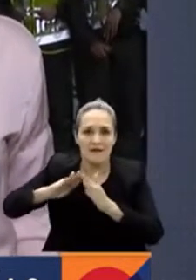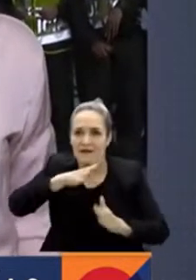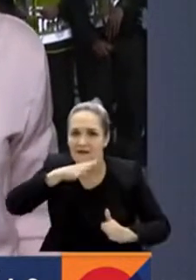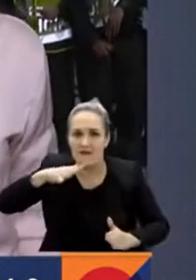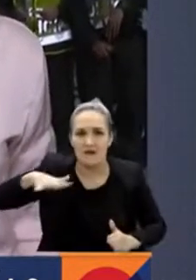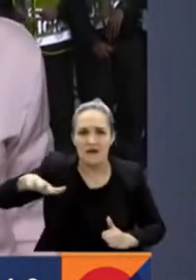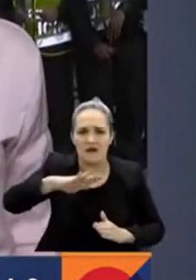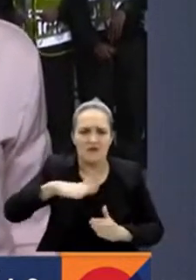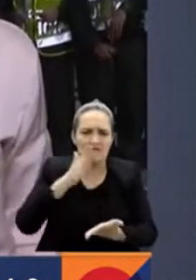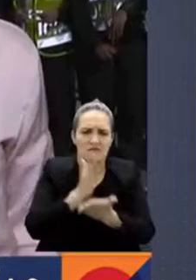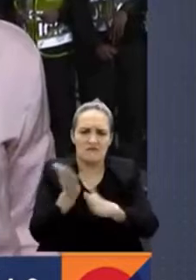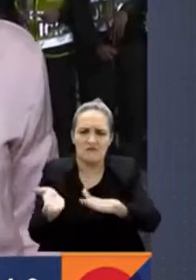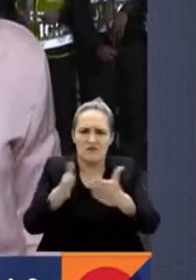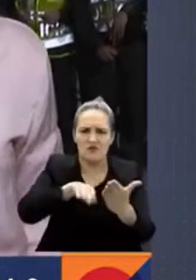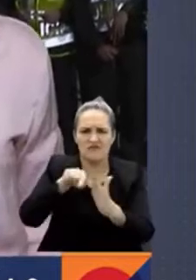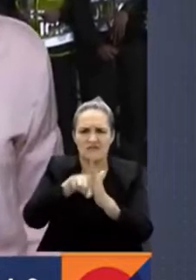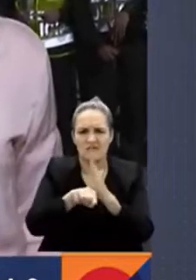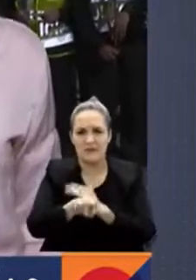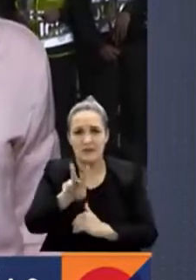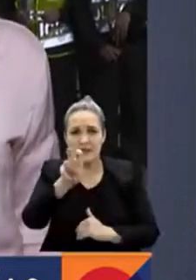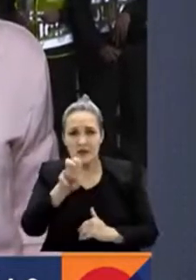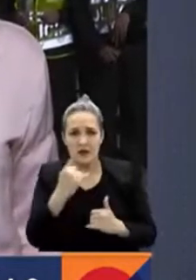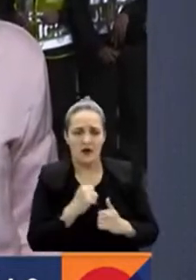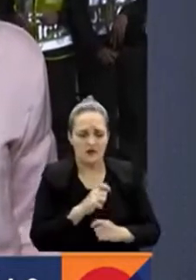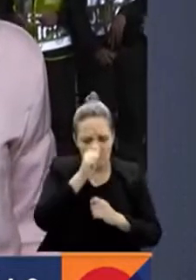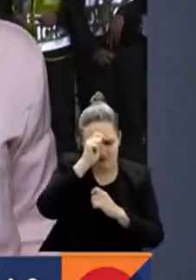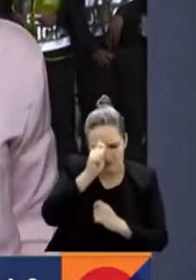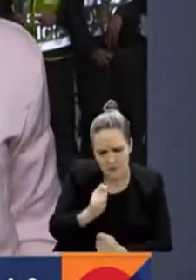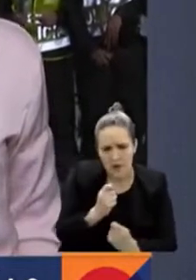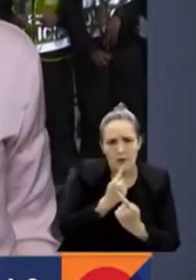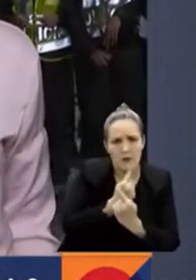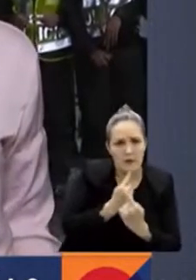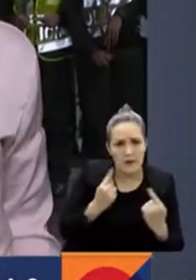cabo una velatón. Nuestra enviada especial, Stephanie Valencia, está en